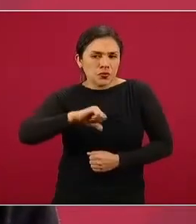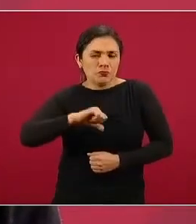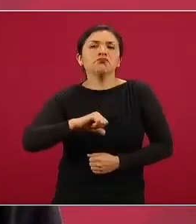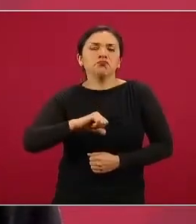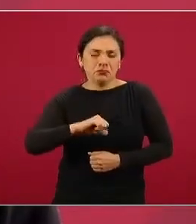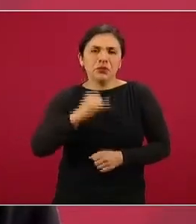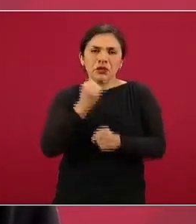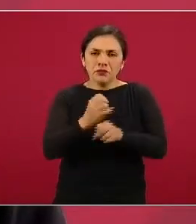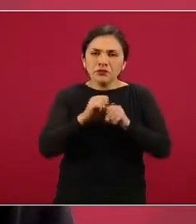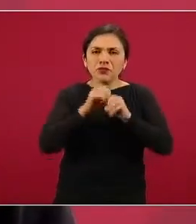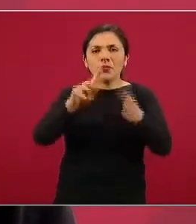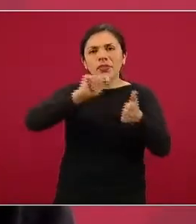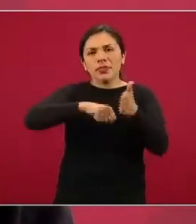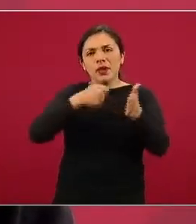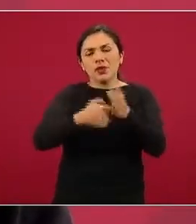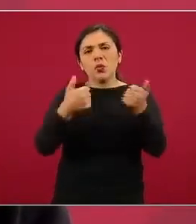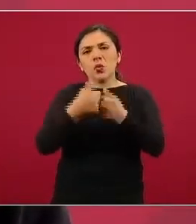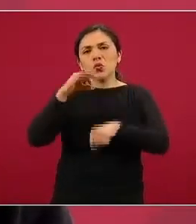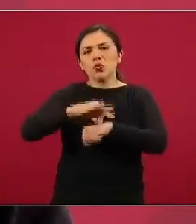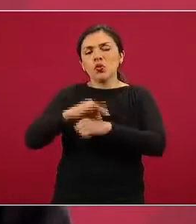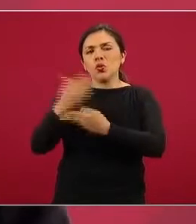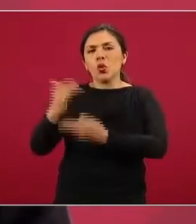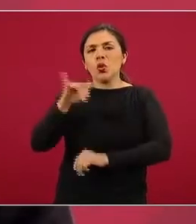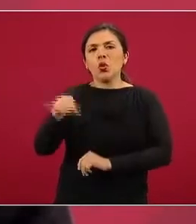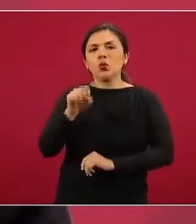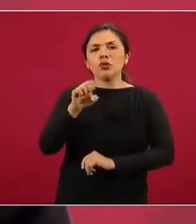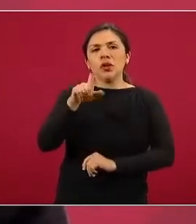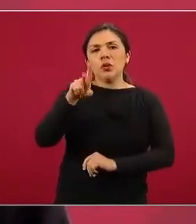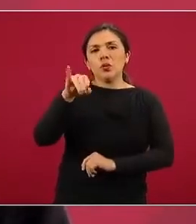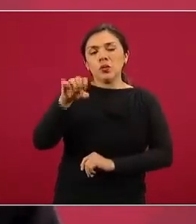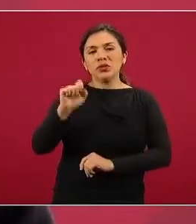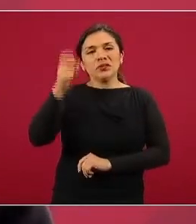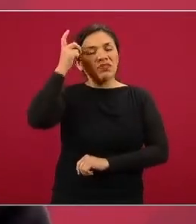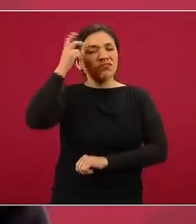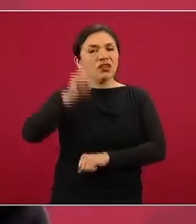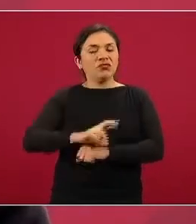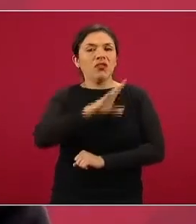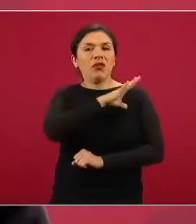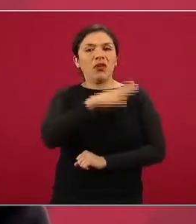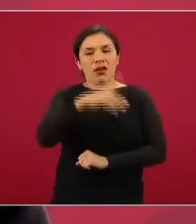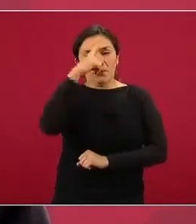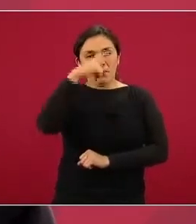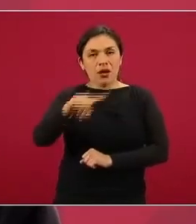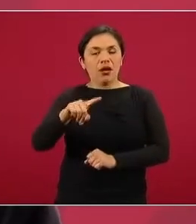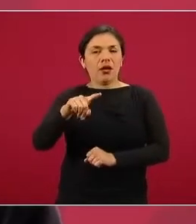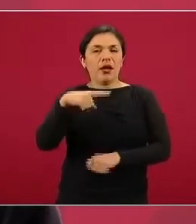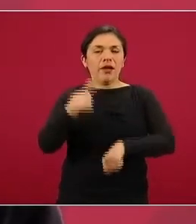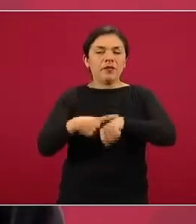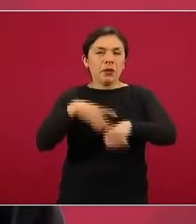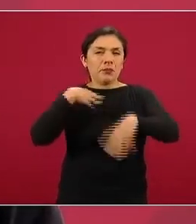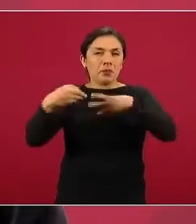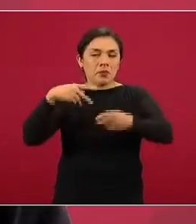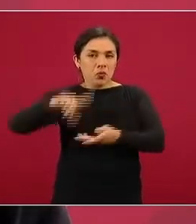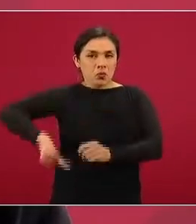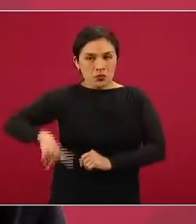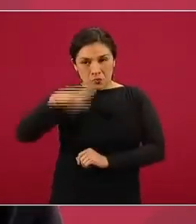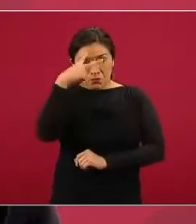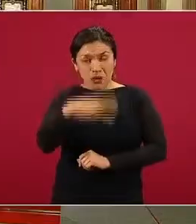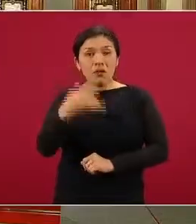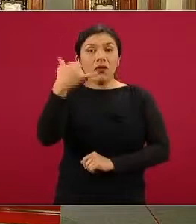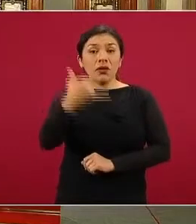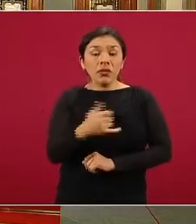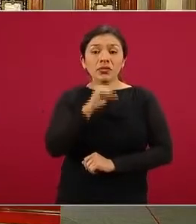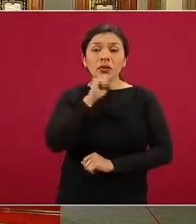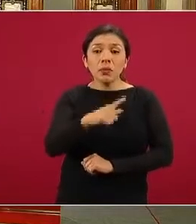siempre, nuestro informe técnico que presentará el doctor José Luis Salomía, director general de Epidemiología del Gobierno de México. Y tenemos el gran